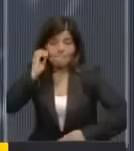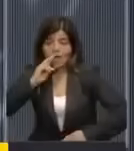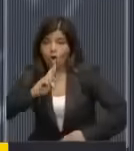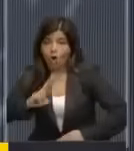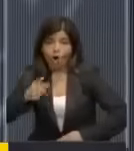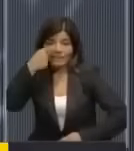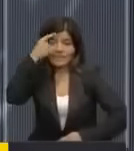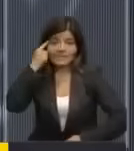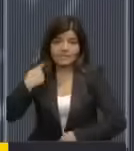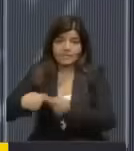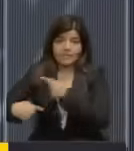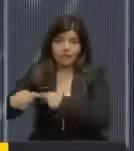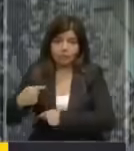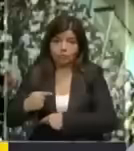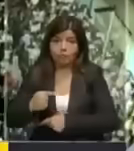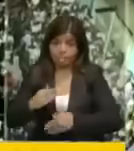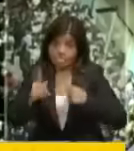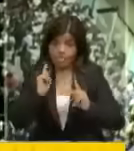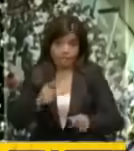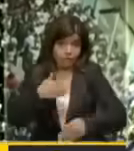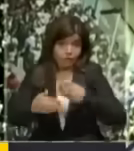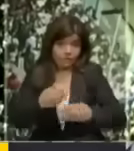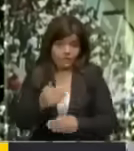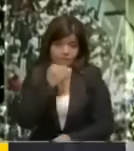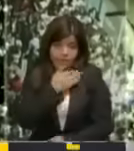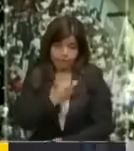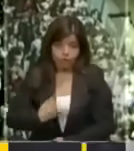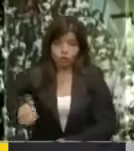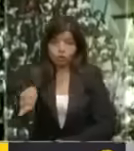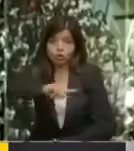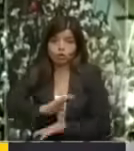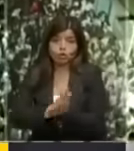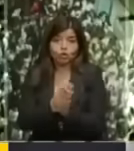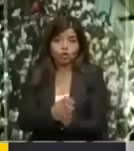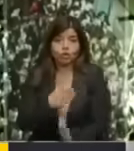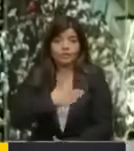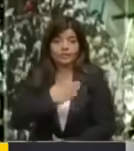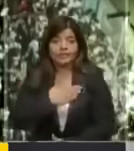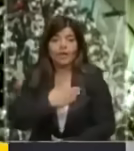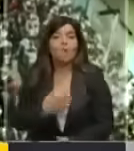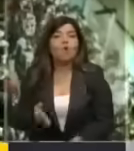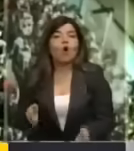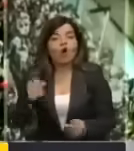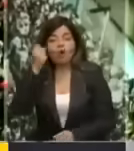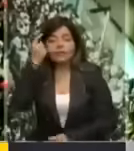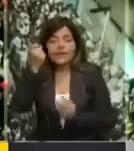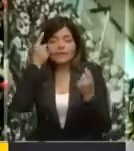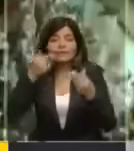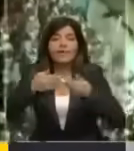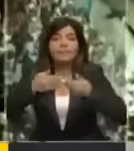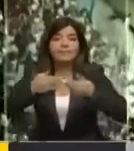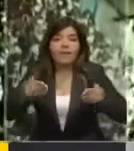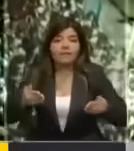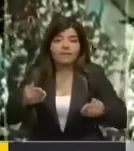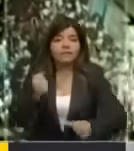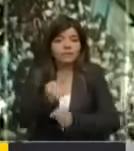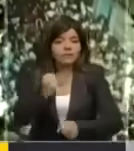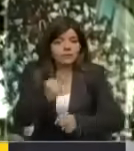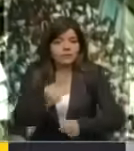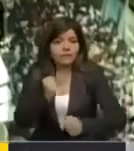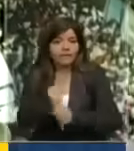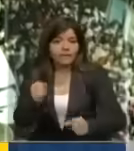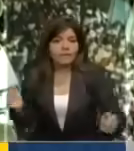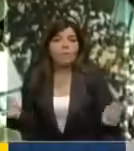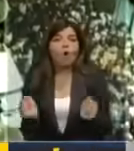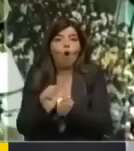nuestra historia. Es fundamental que todos aquellos que queremos volver a abrazar las ideas de la libertad trabajemos